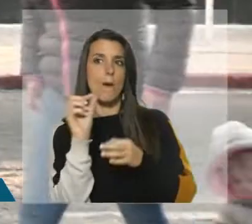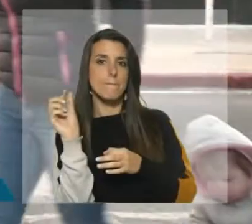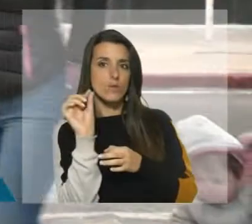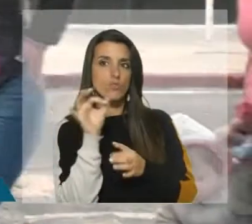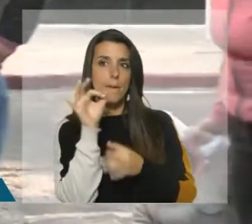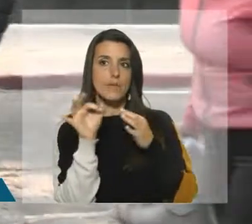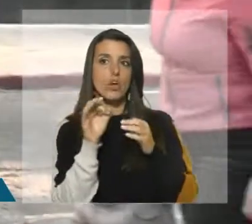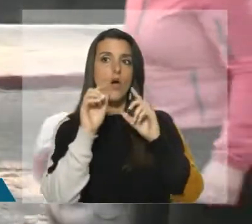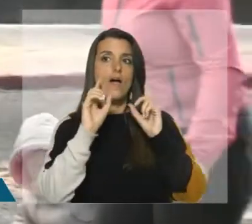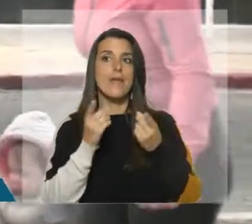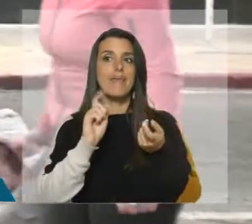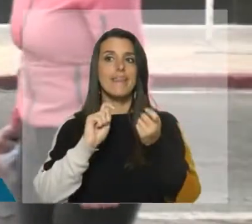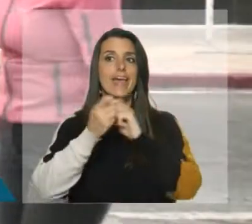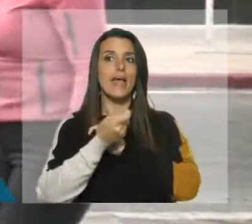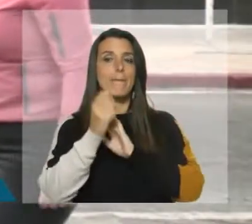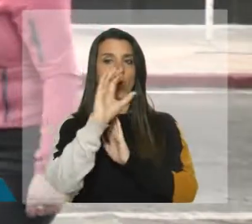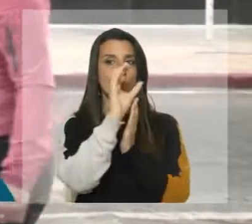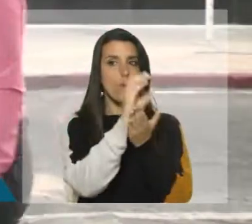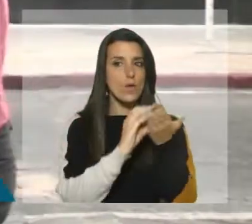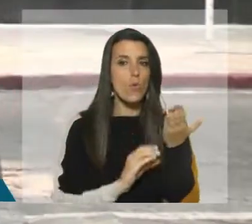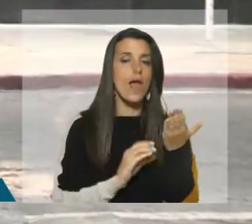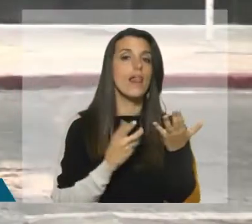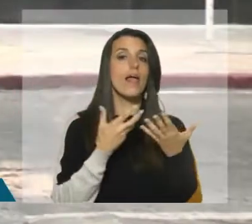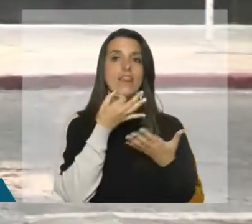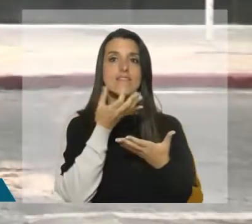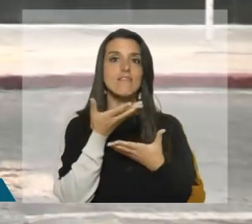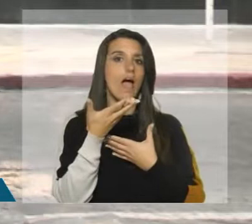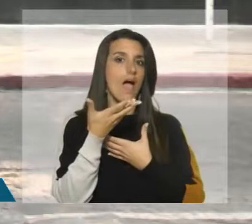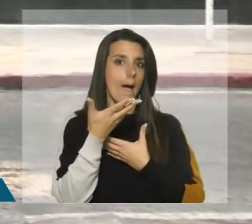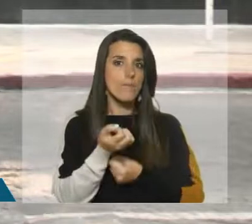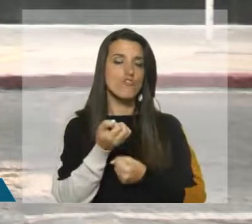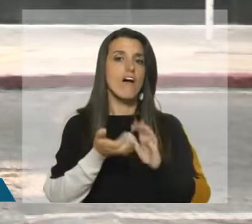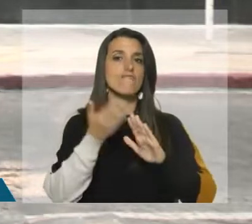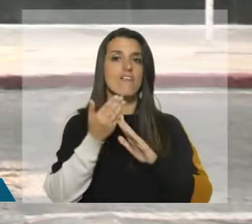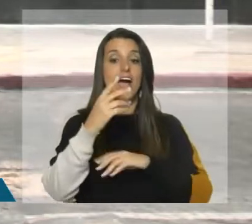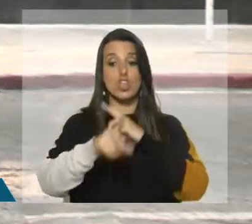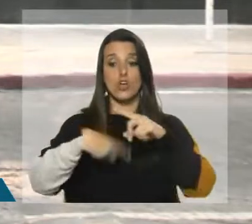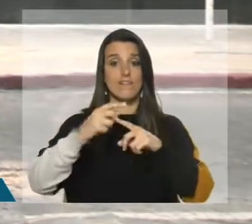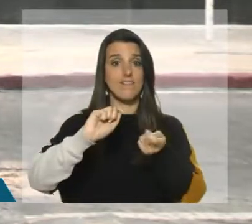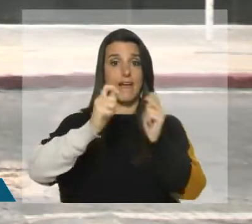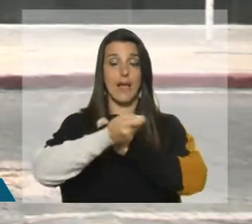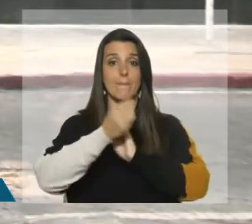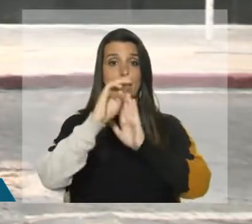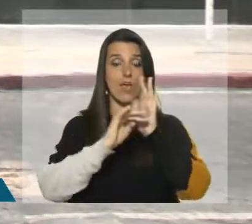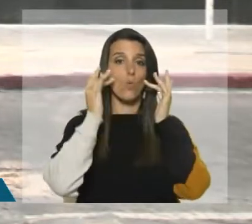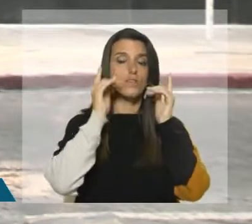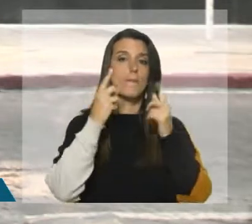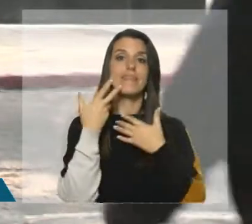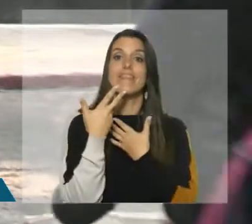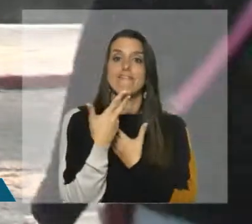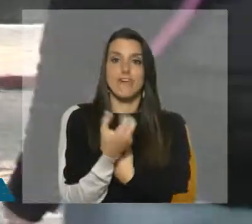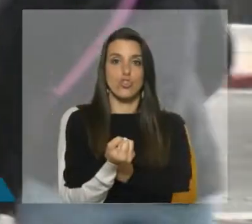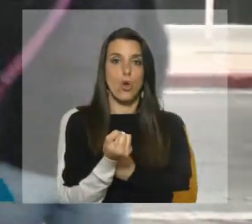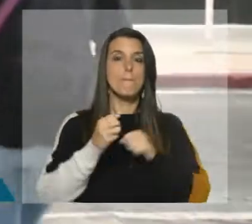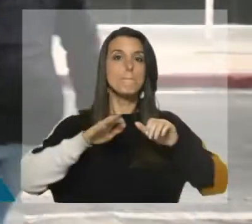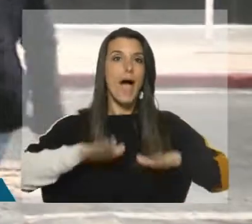también, sobre la reforma curricular respalda que comienza a aplicarse a partir del próximo año y además defendió, en el marco de estos